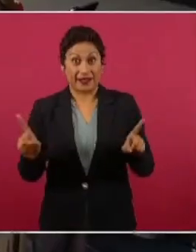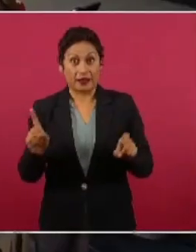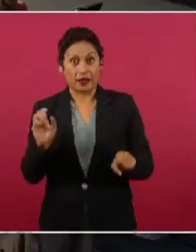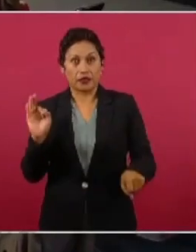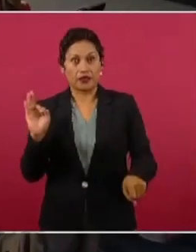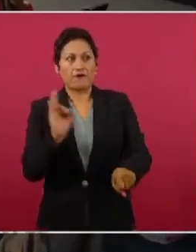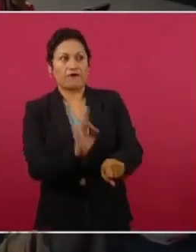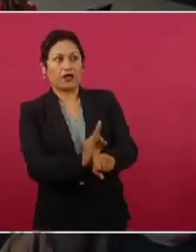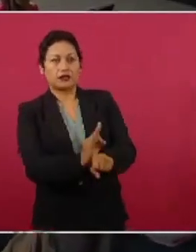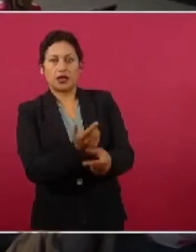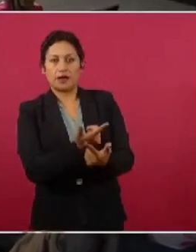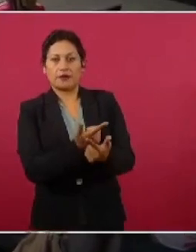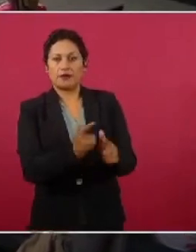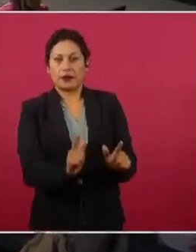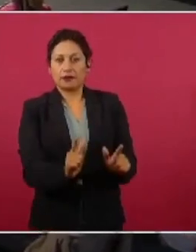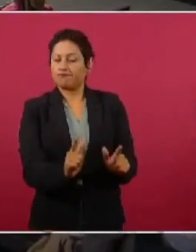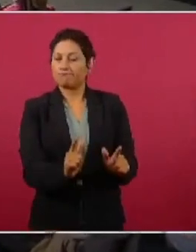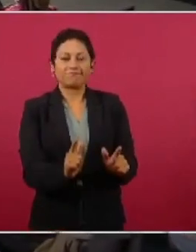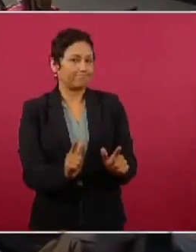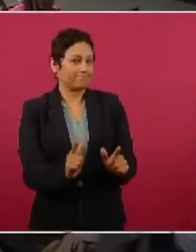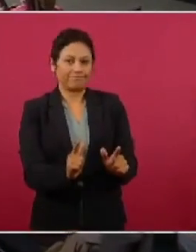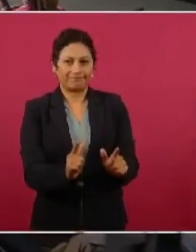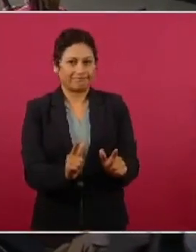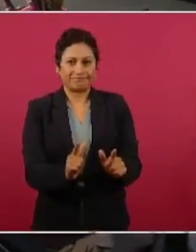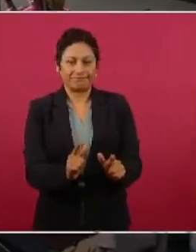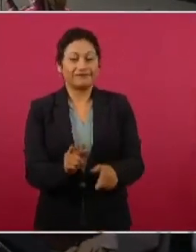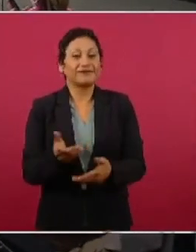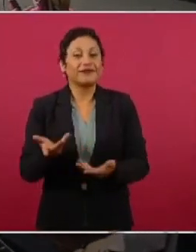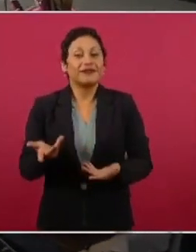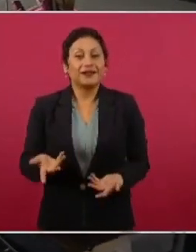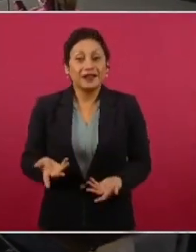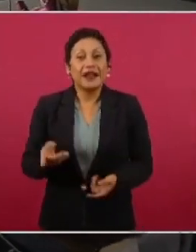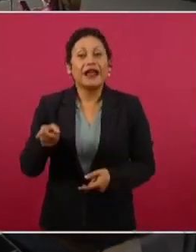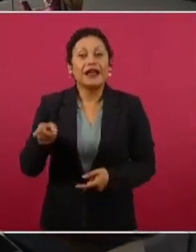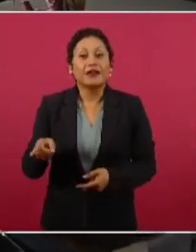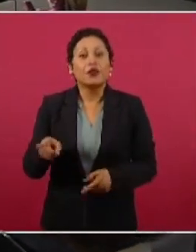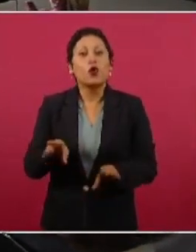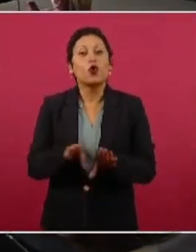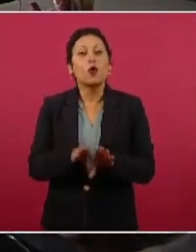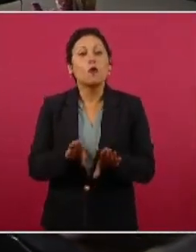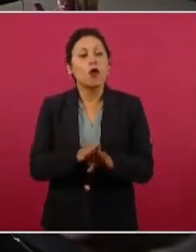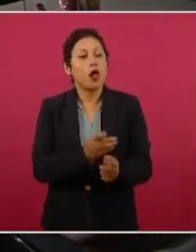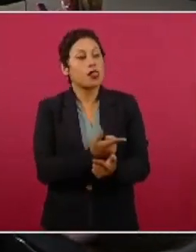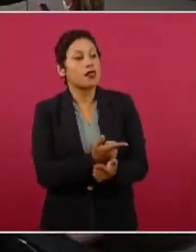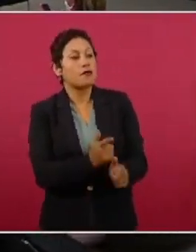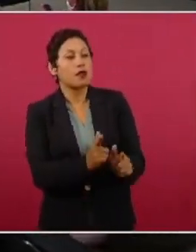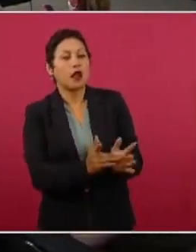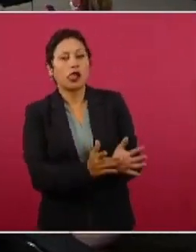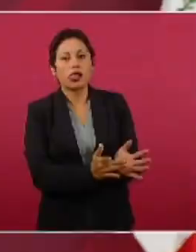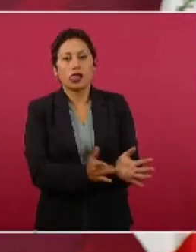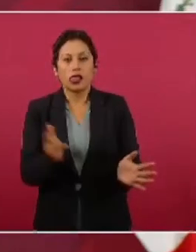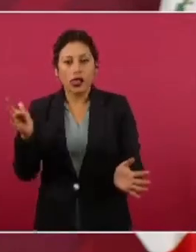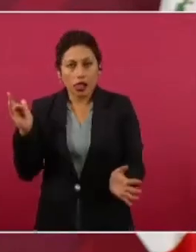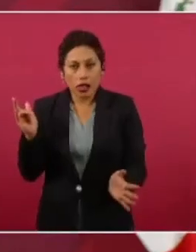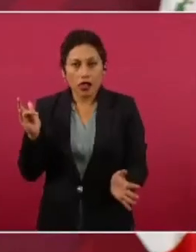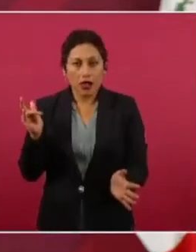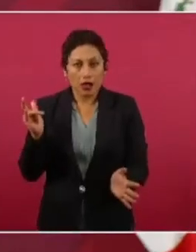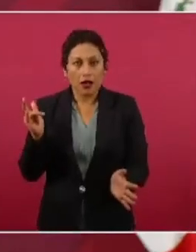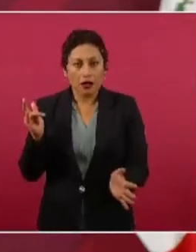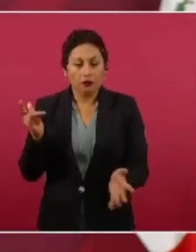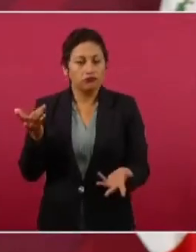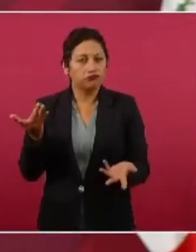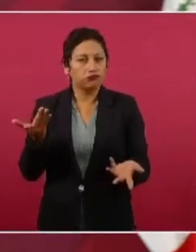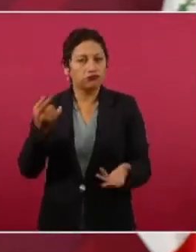es utilizar la libertad